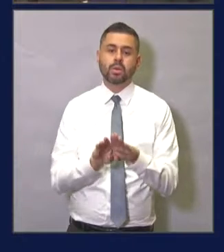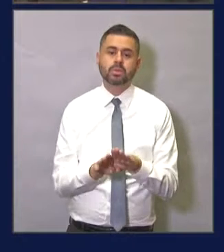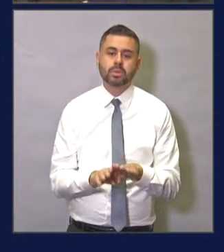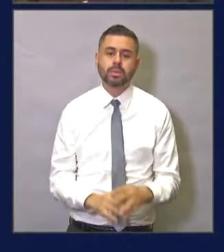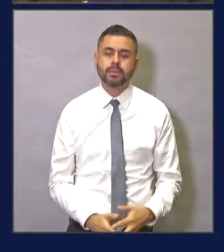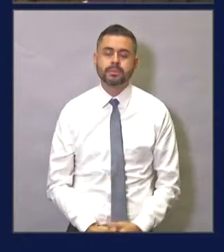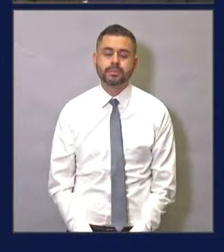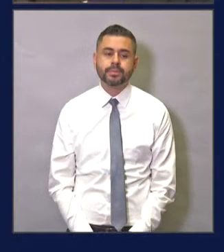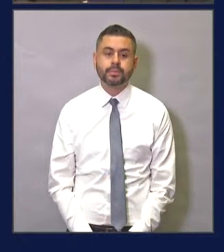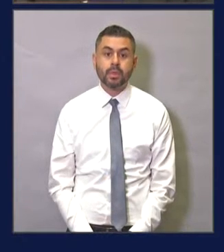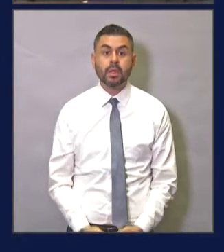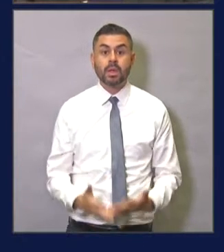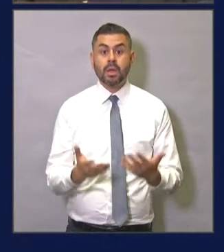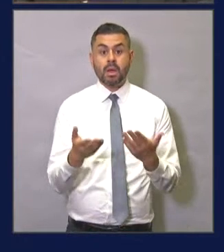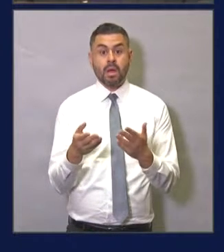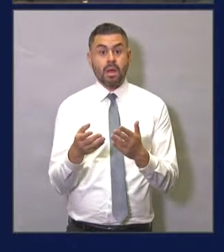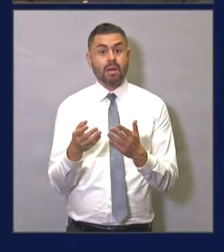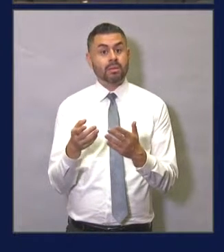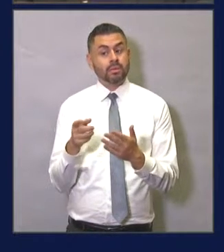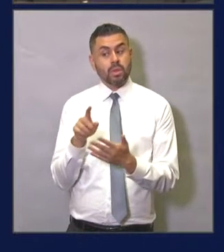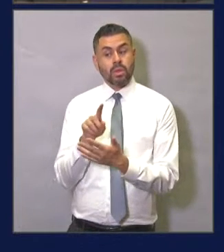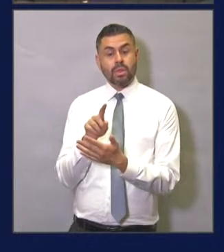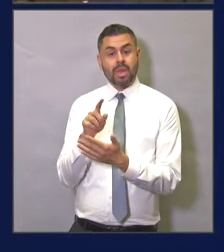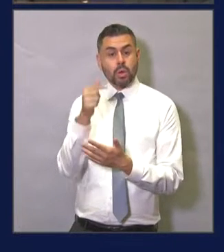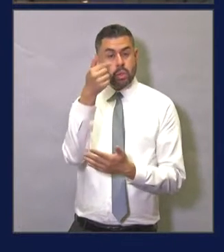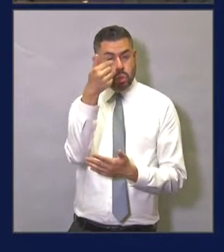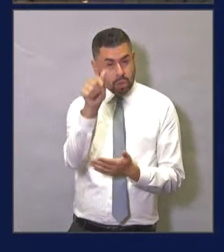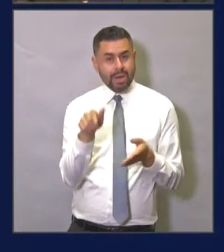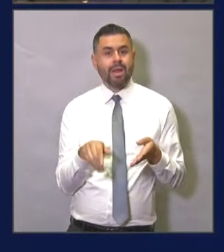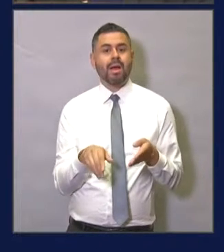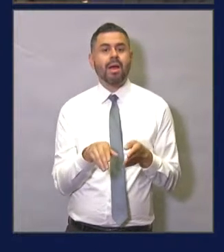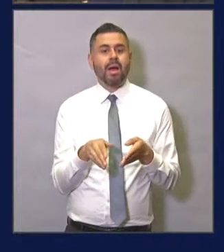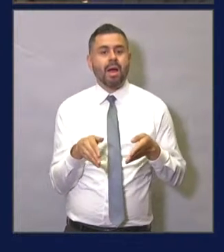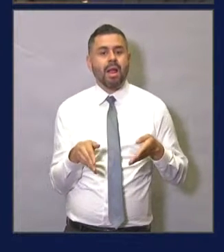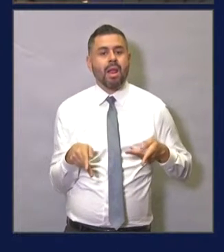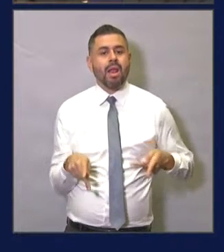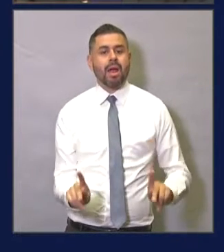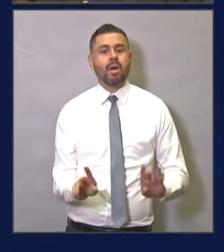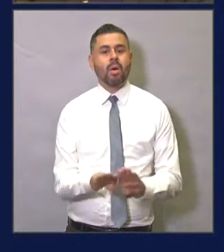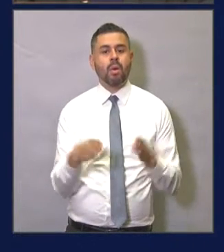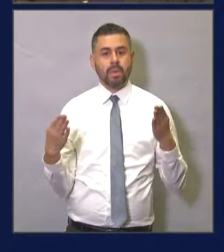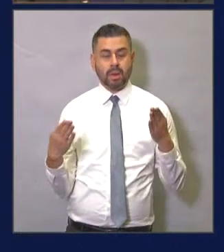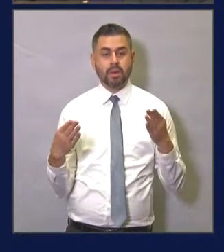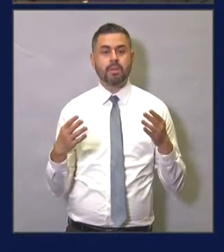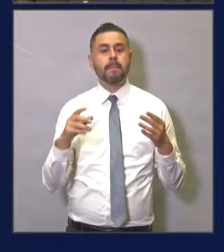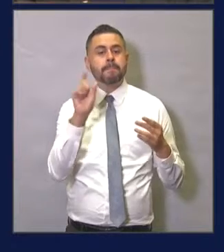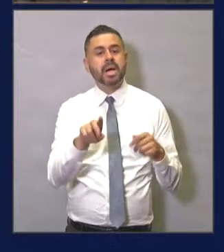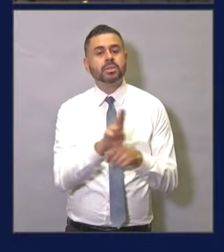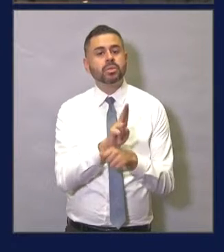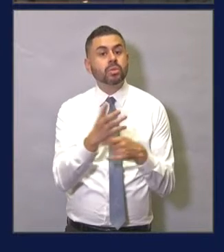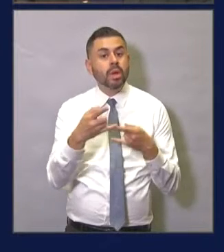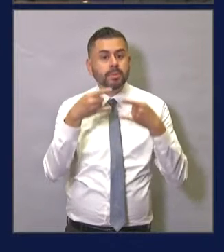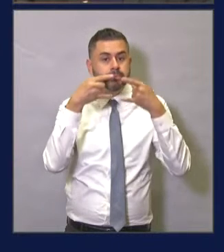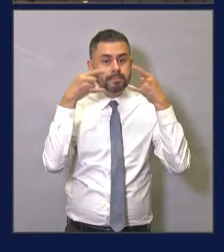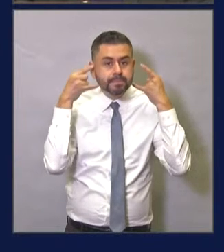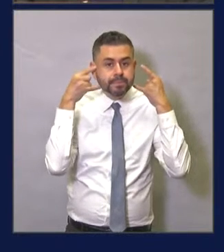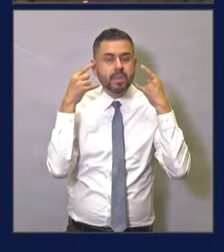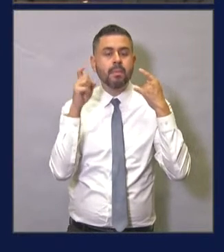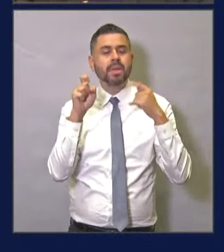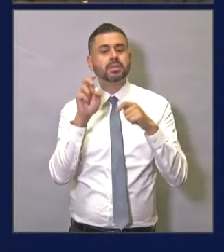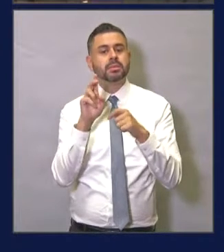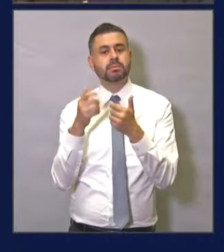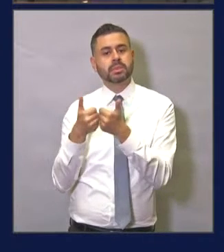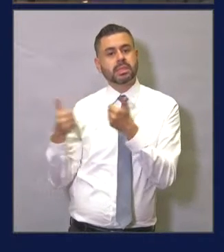están permitidas con modificaciones de seguridad, incluido el uso de las cubiertas para la cara y el distanciamiento